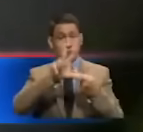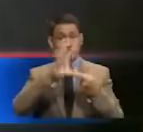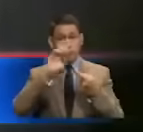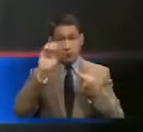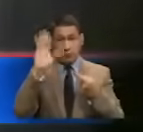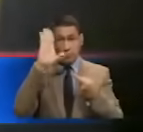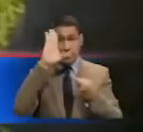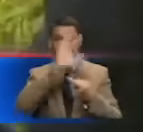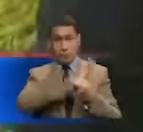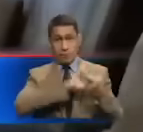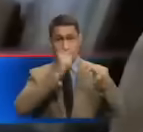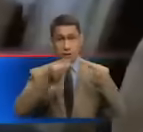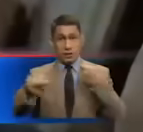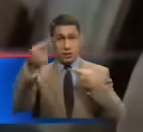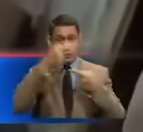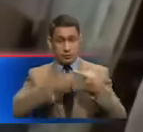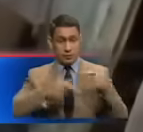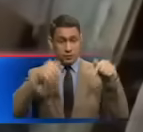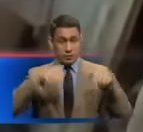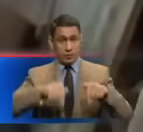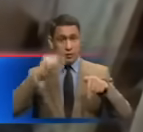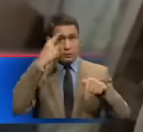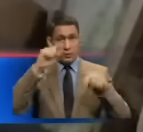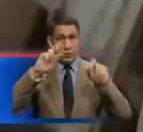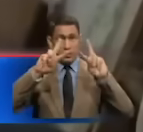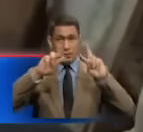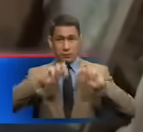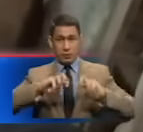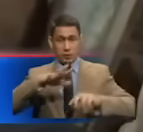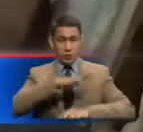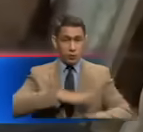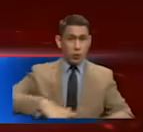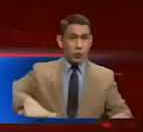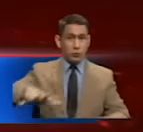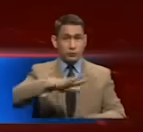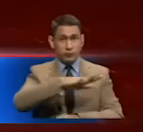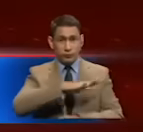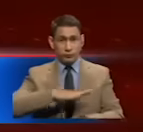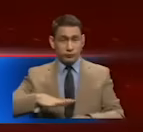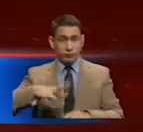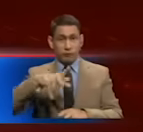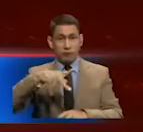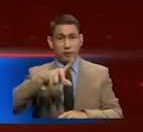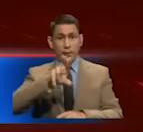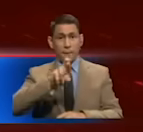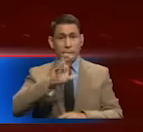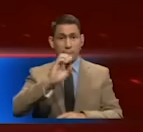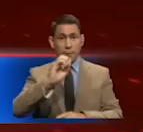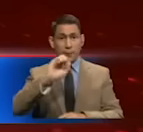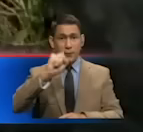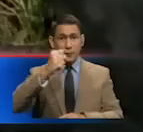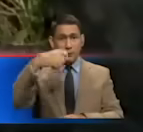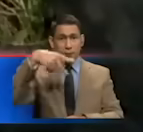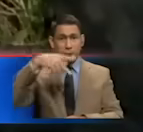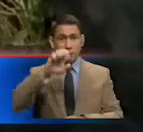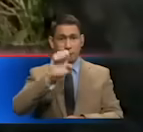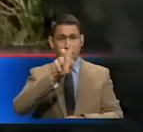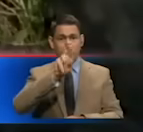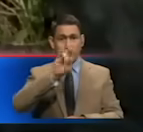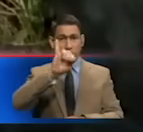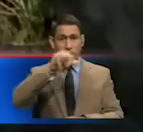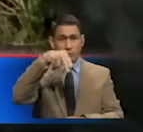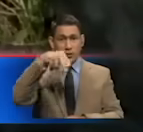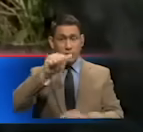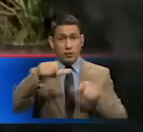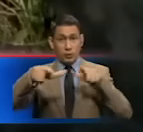uniformados a este sector para ejecutar los allanamientos, la intervención en todo el sector de la Nueva Prosperina, una zona peligrosa, una zona